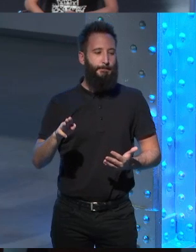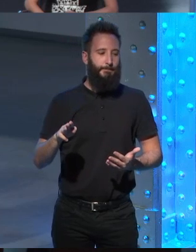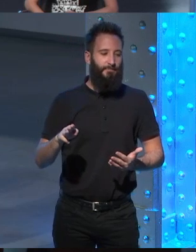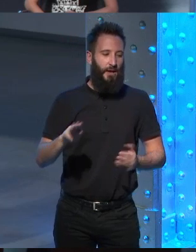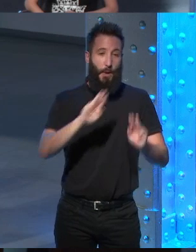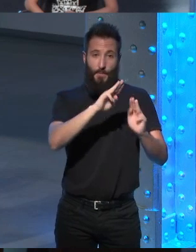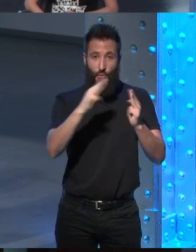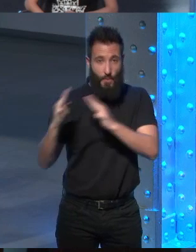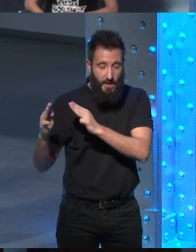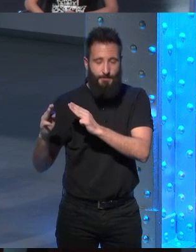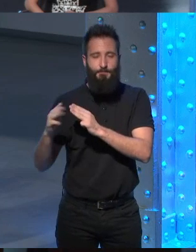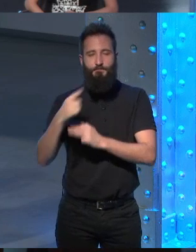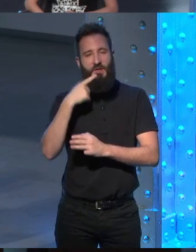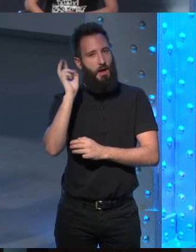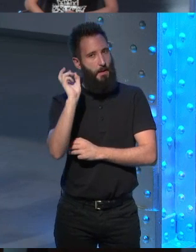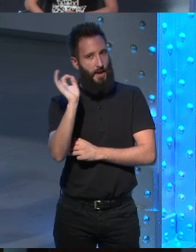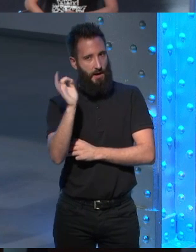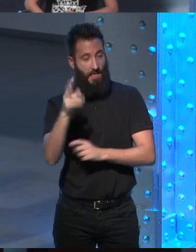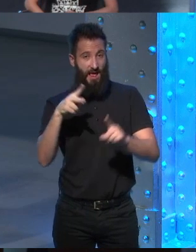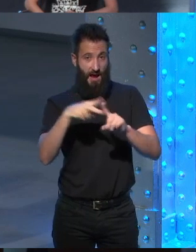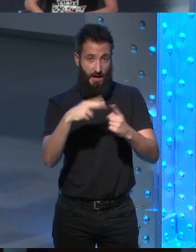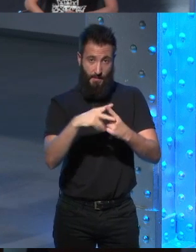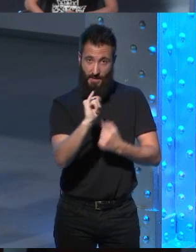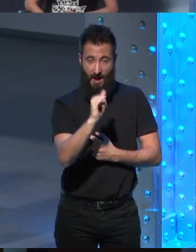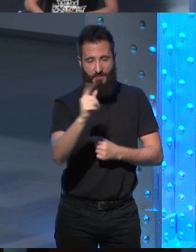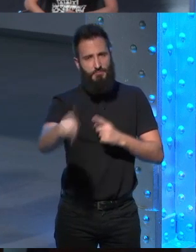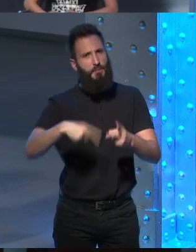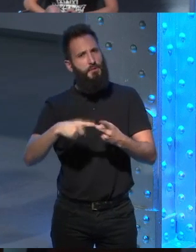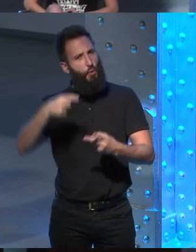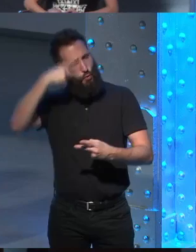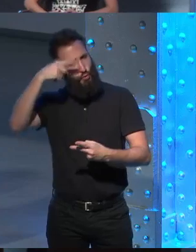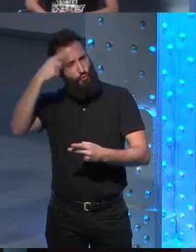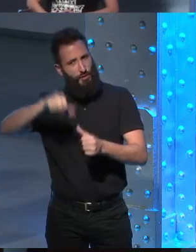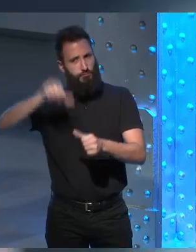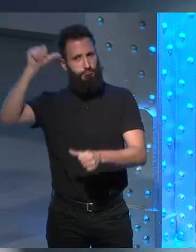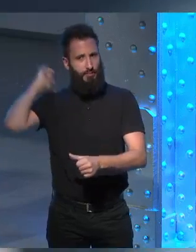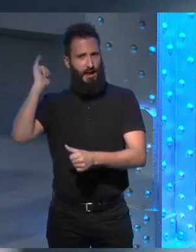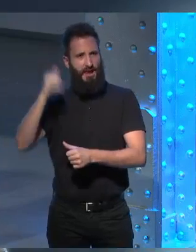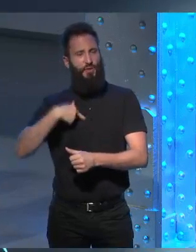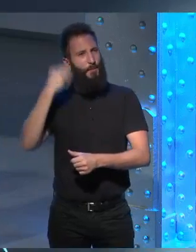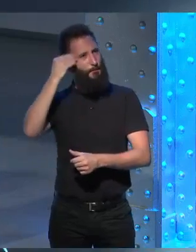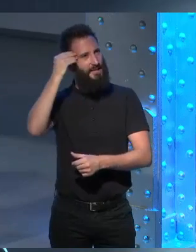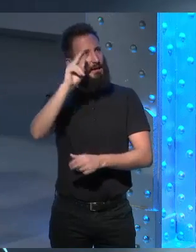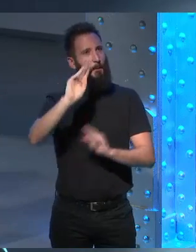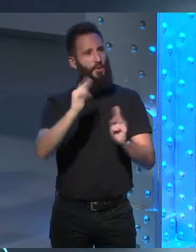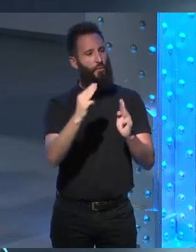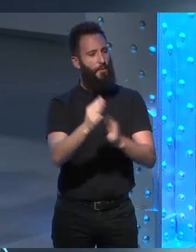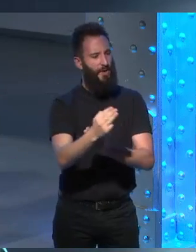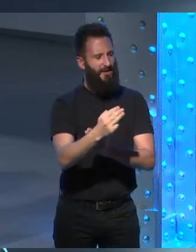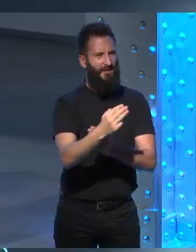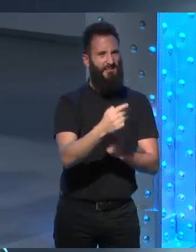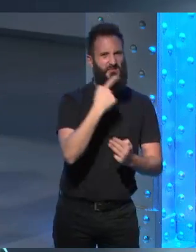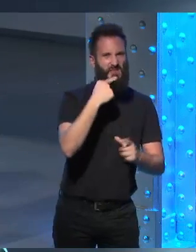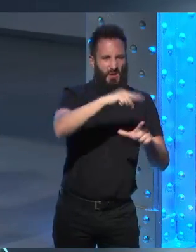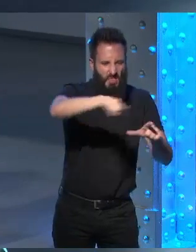una herramienta. Es verdad que hay como una cultura y piensas en PowerPoint y piensas en algo muy rancio, tartas de estas de datos,